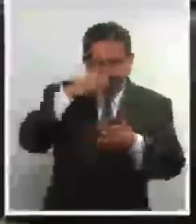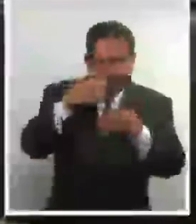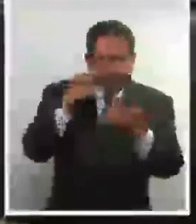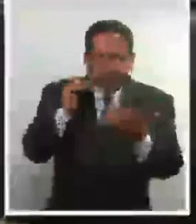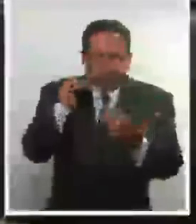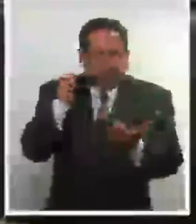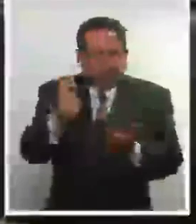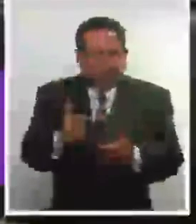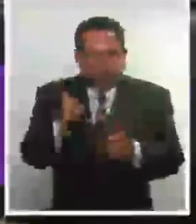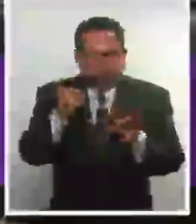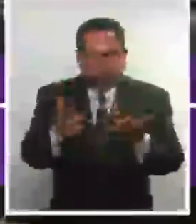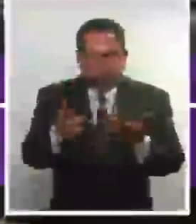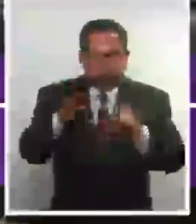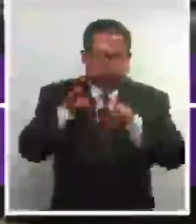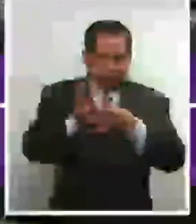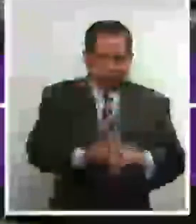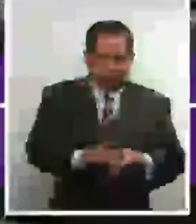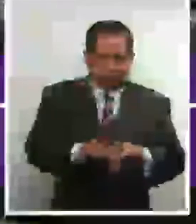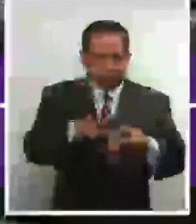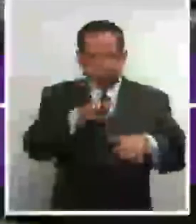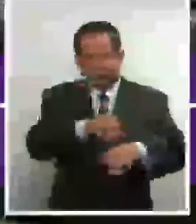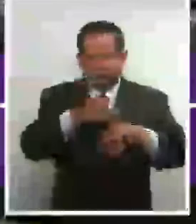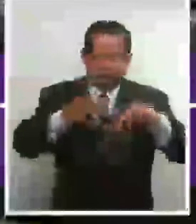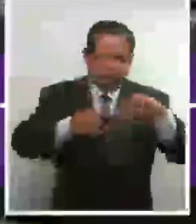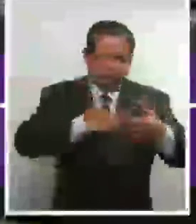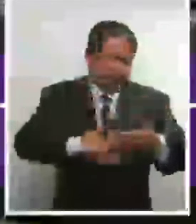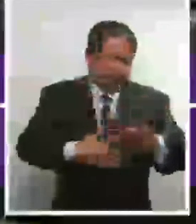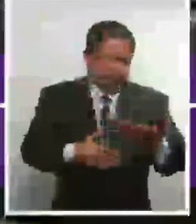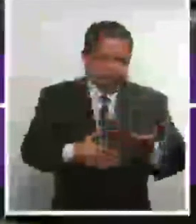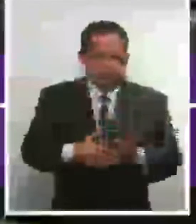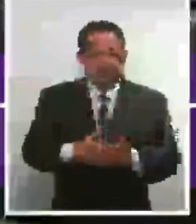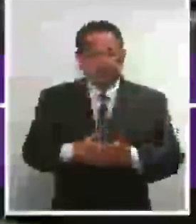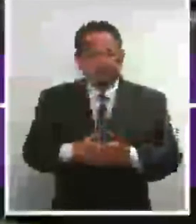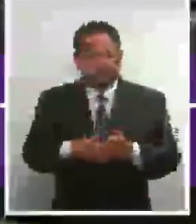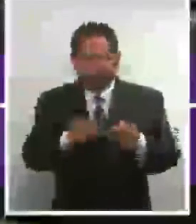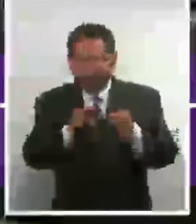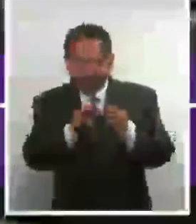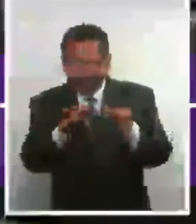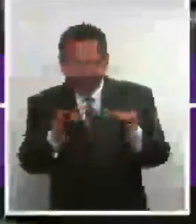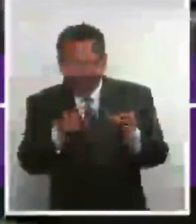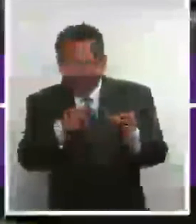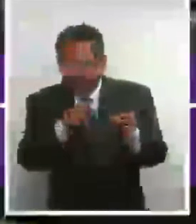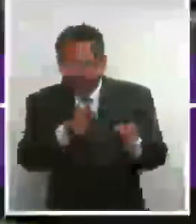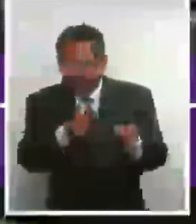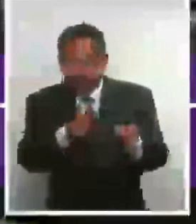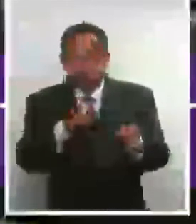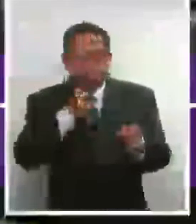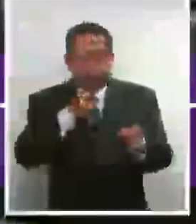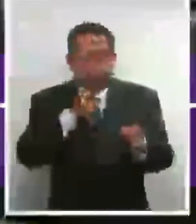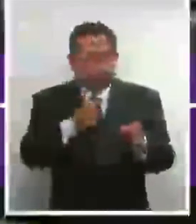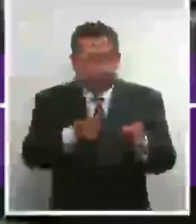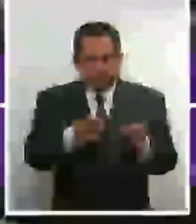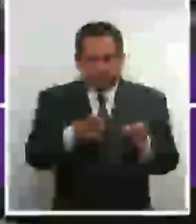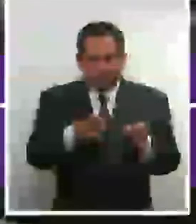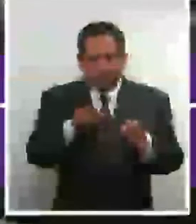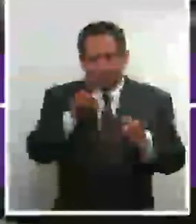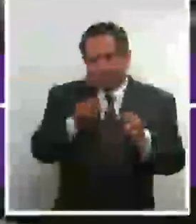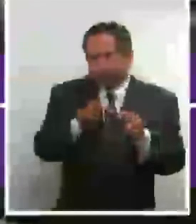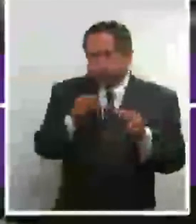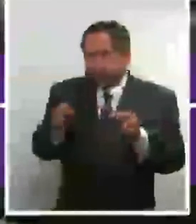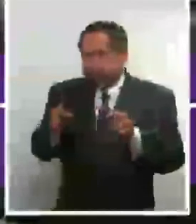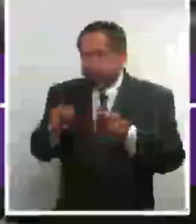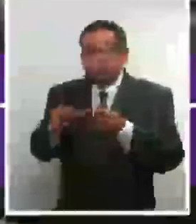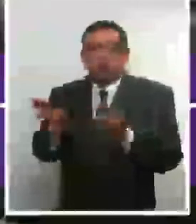en alguna otra ciencia vinculada con la Procuración de Justicia. La eliminación, tal y como propone el diputado, quedaría o